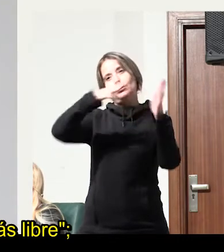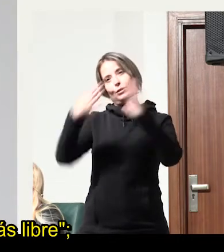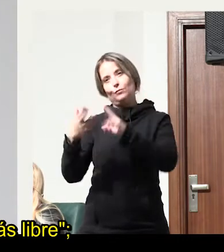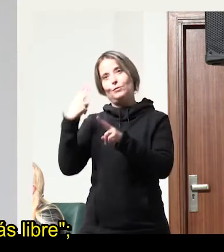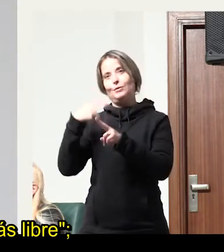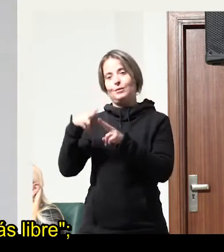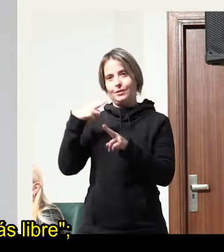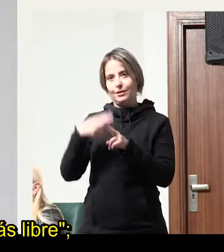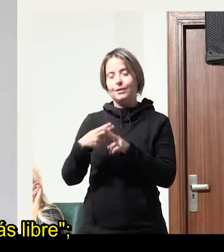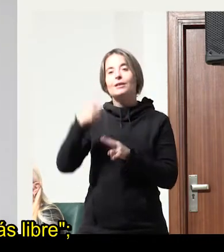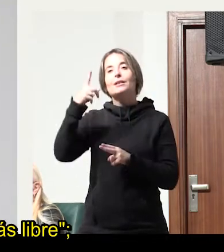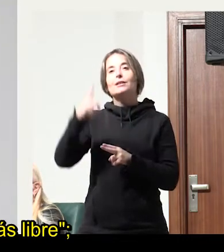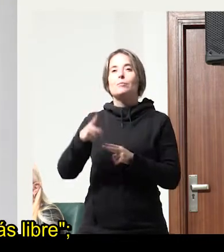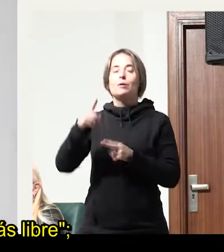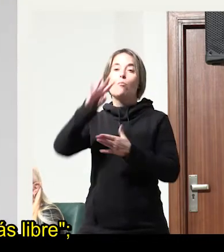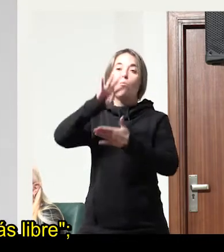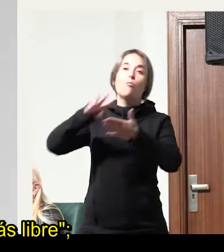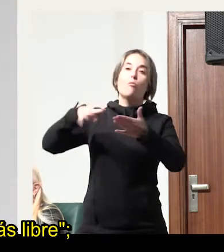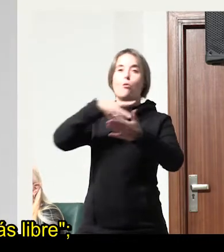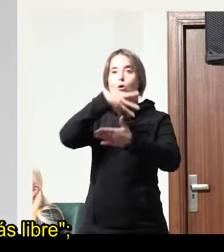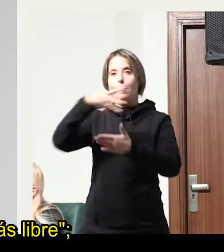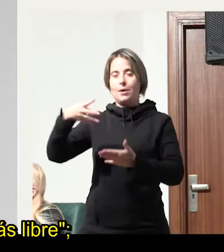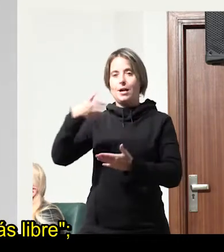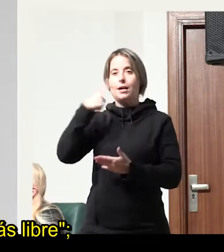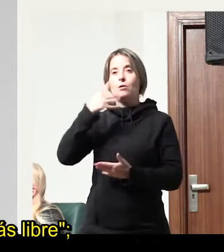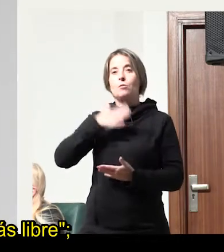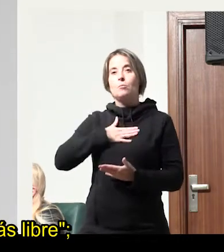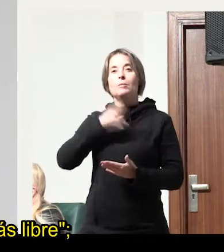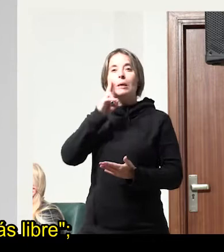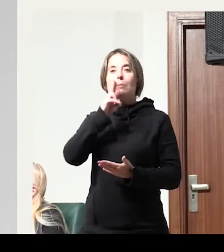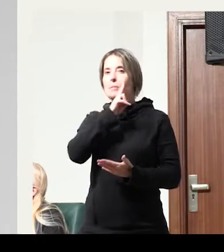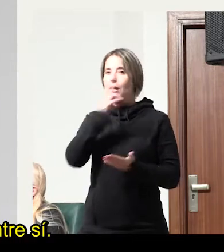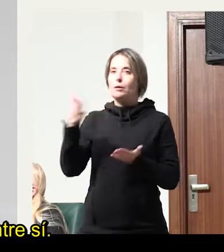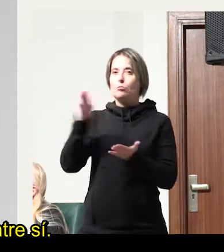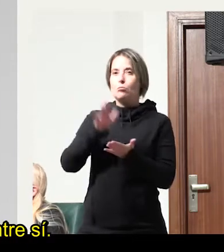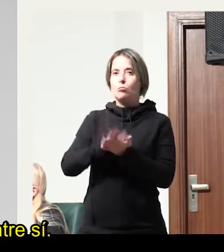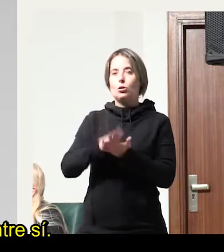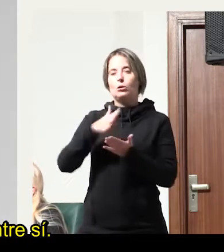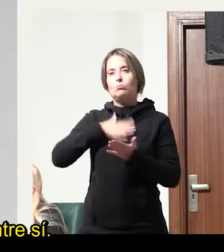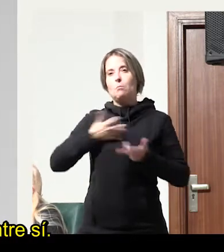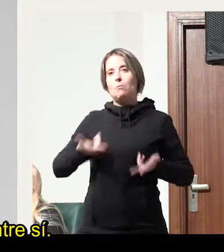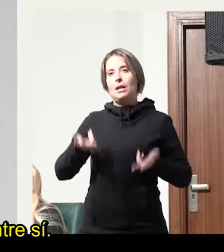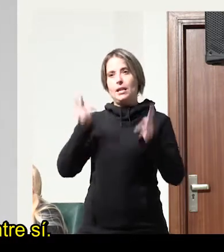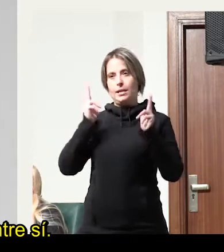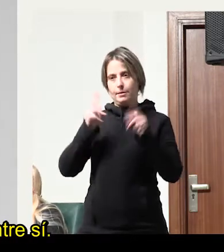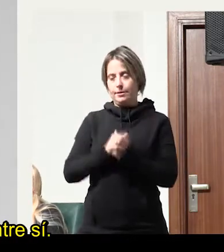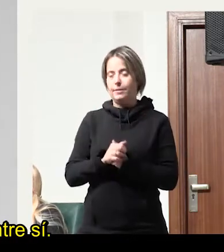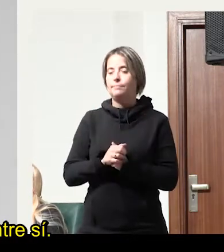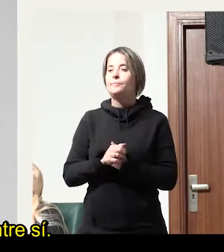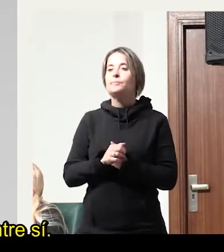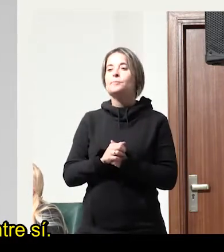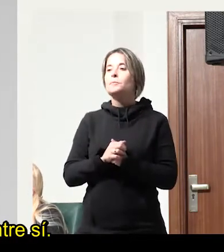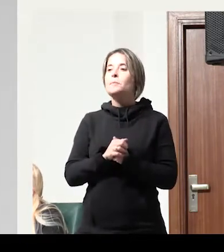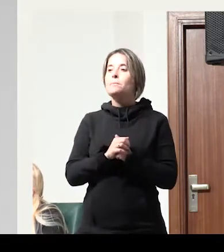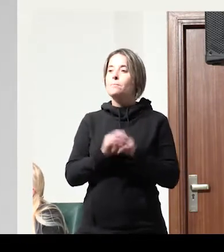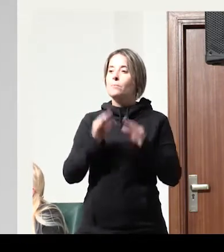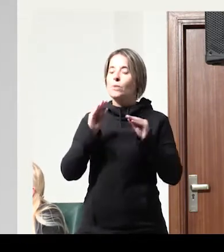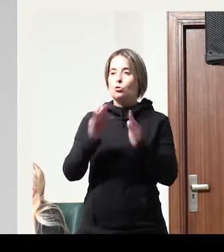un poemario, La muerte de mi madre me hizo más libre. Obras todas ellas que dialogan entre